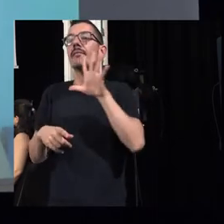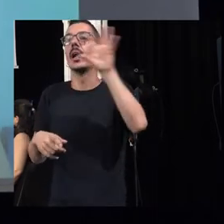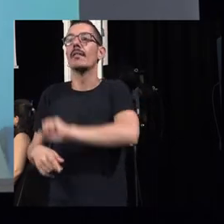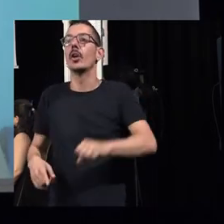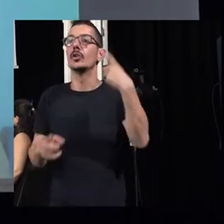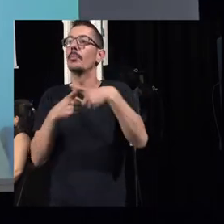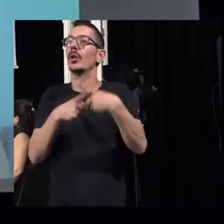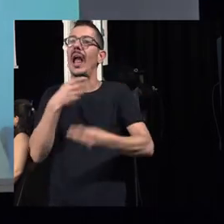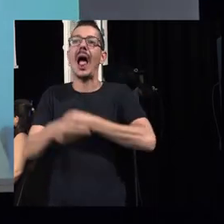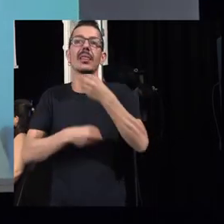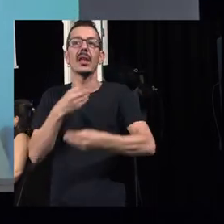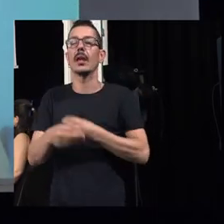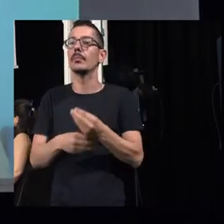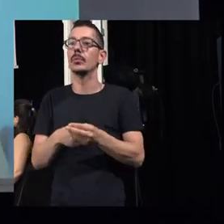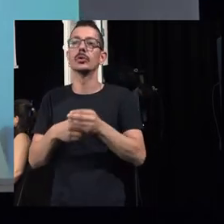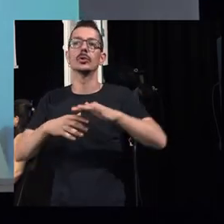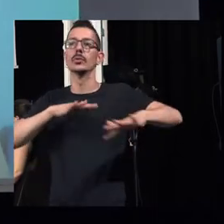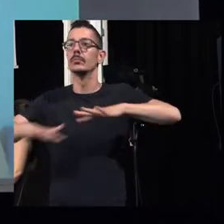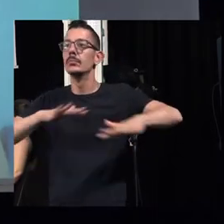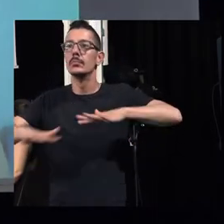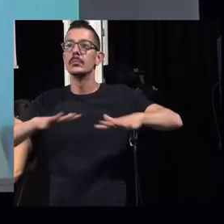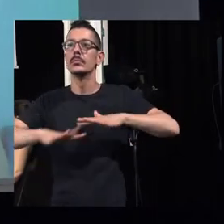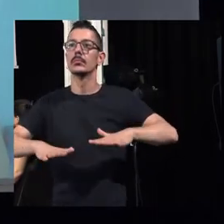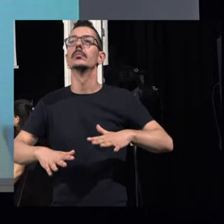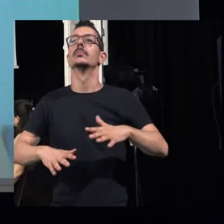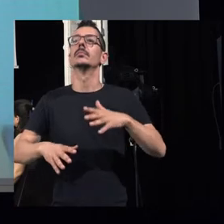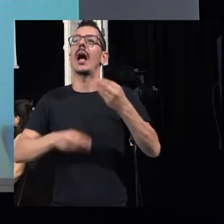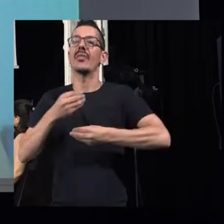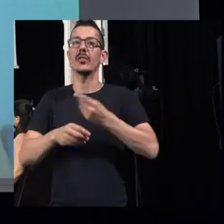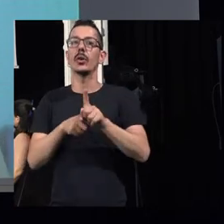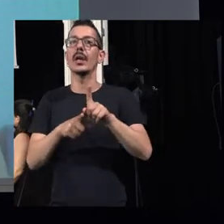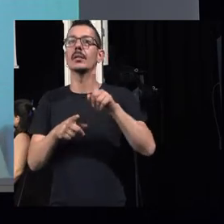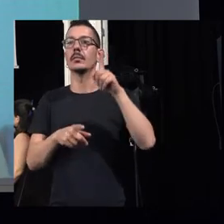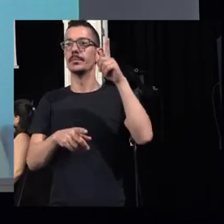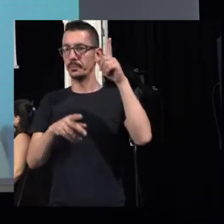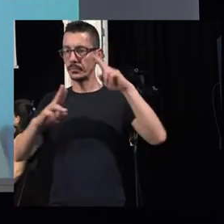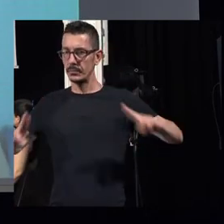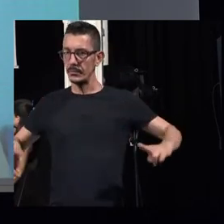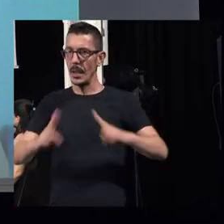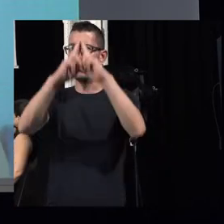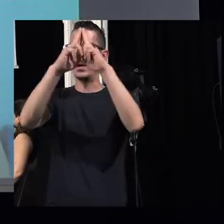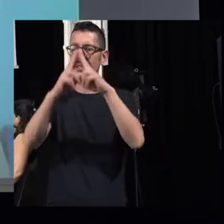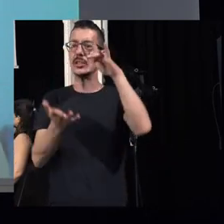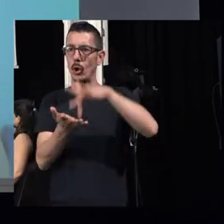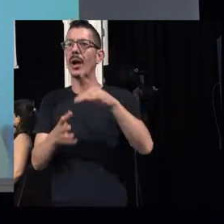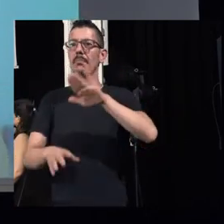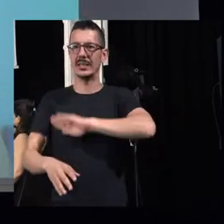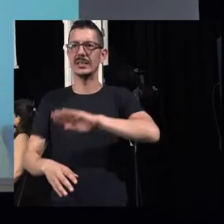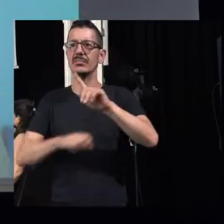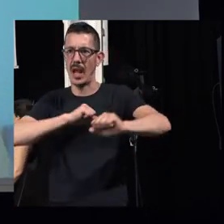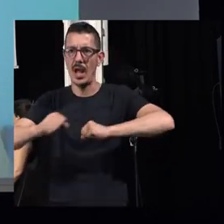haciendo mucha incidencia aquí en París. Hemos tomado el poder y no nos vamos a callar.